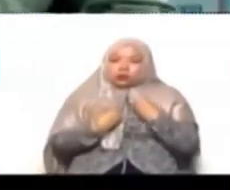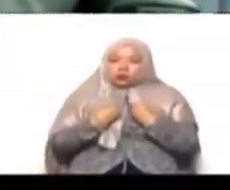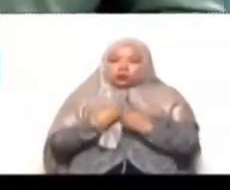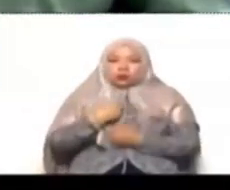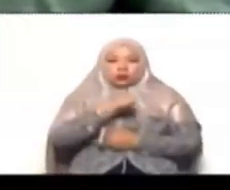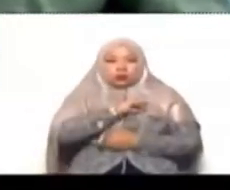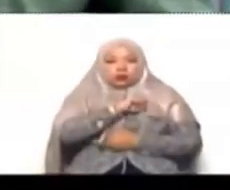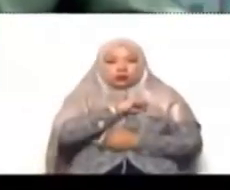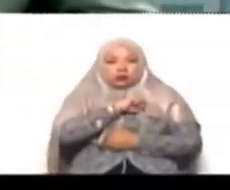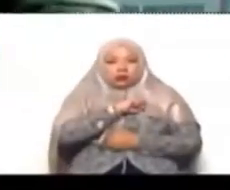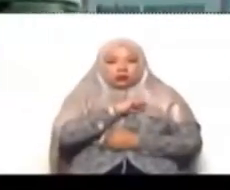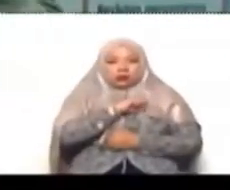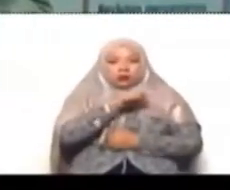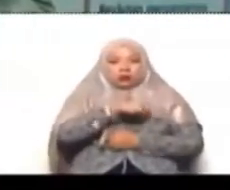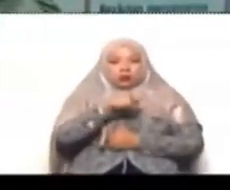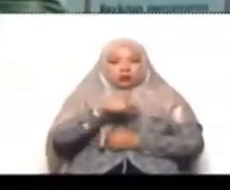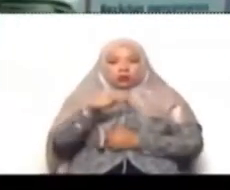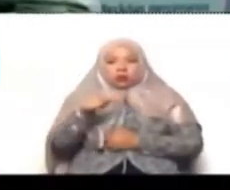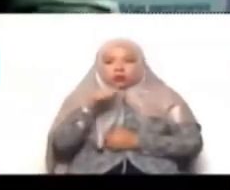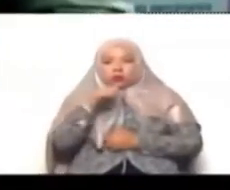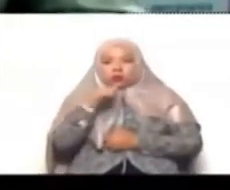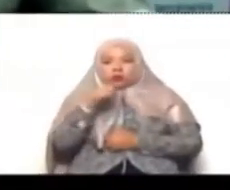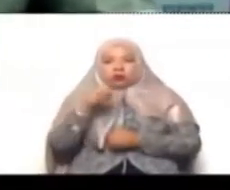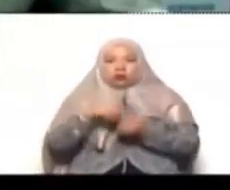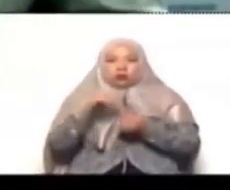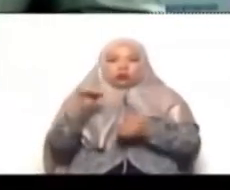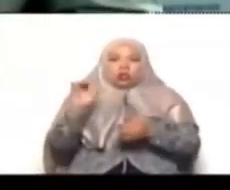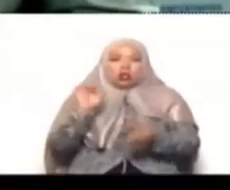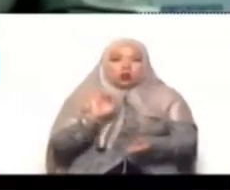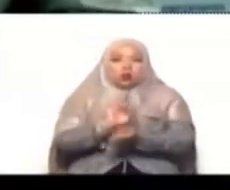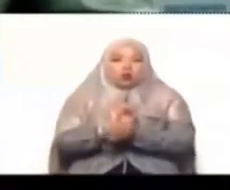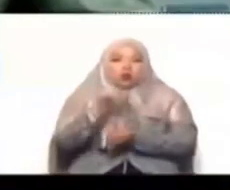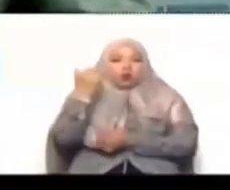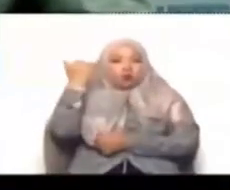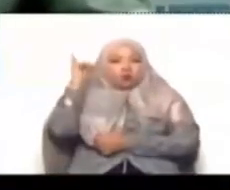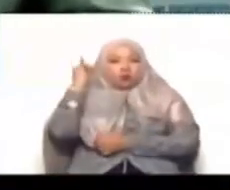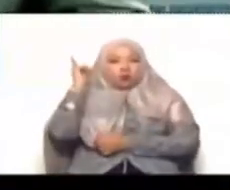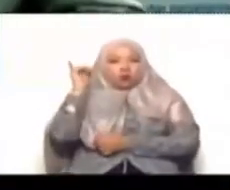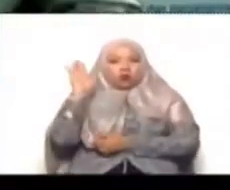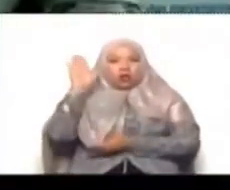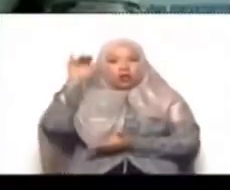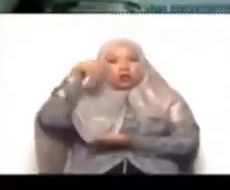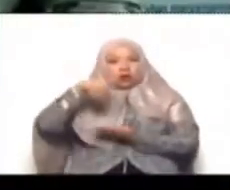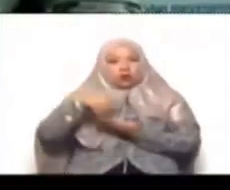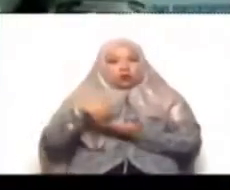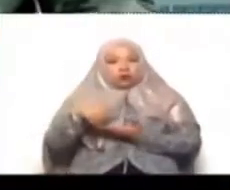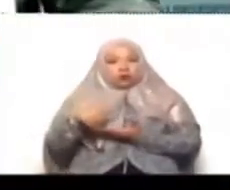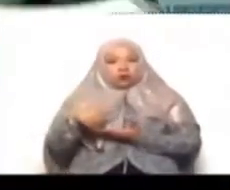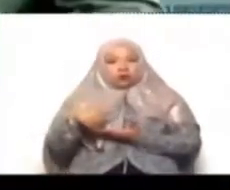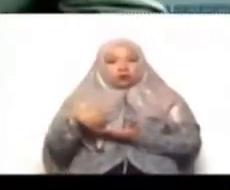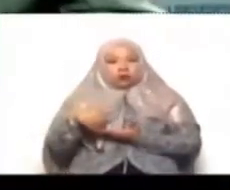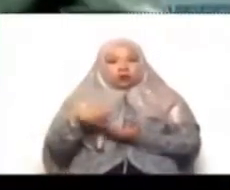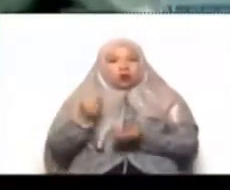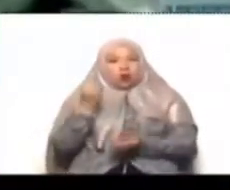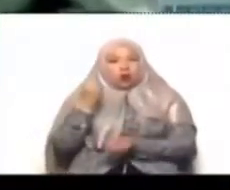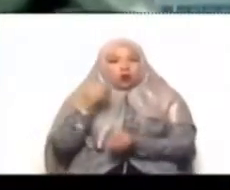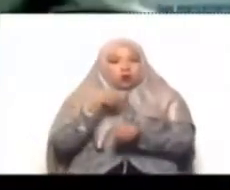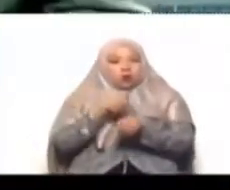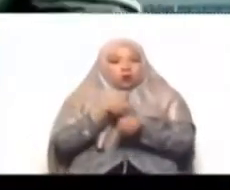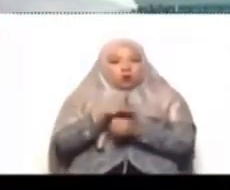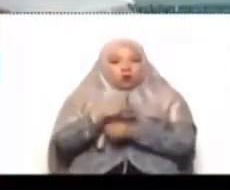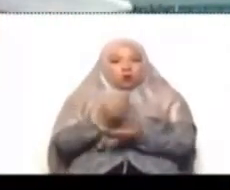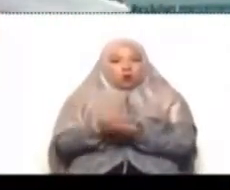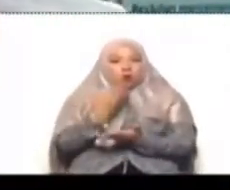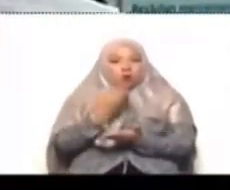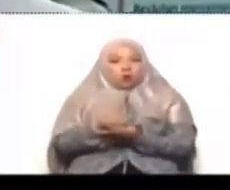capturado en Yaracuy, a Aragua, en Monagas,